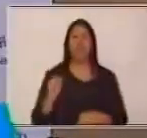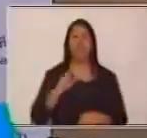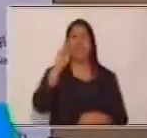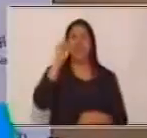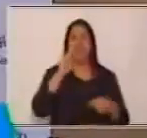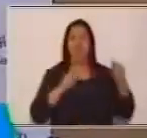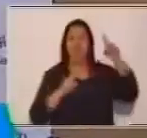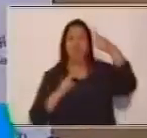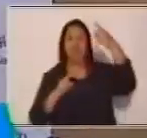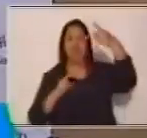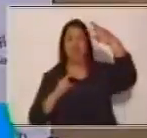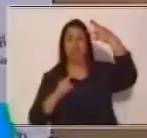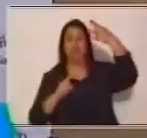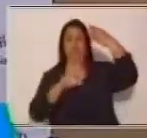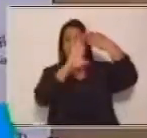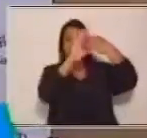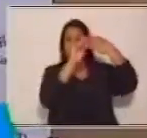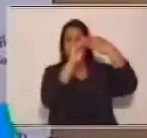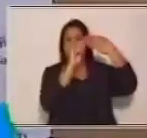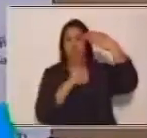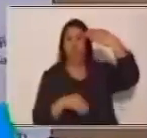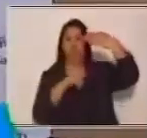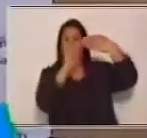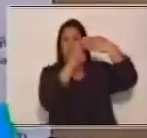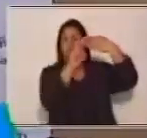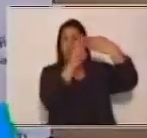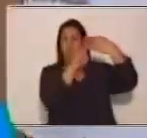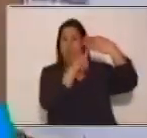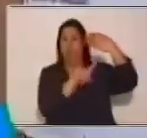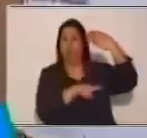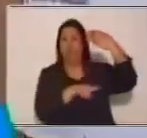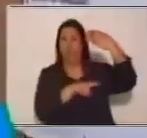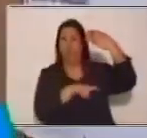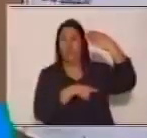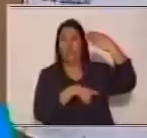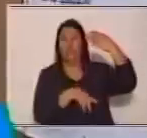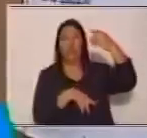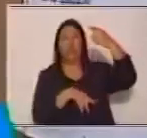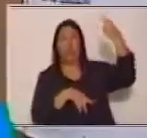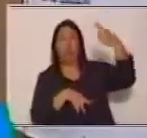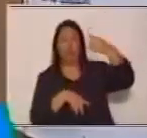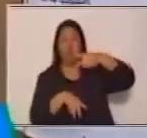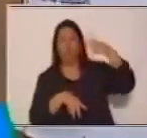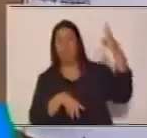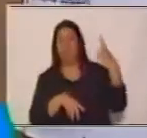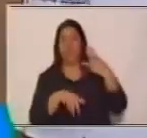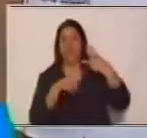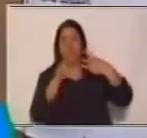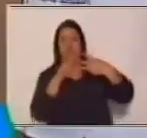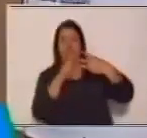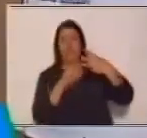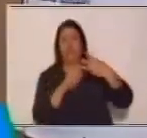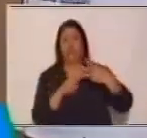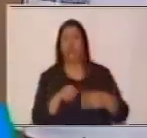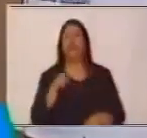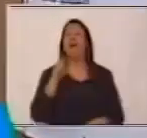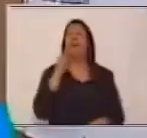estrofa y exactamente entre el segundo y tercer verso. Así me gusta tu